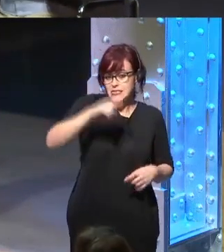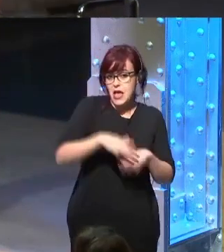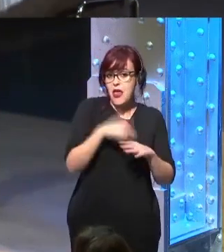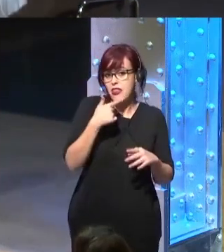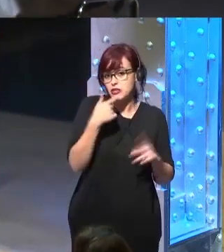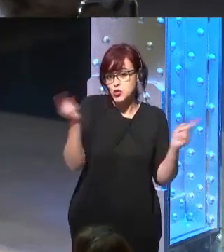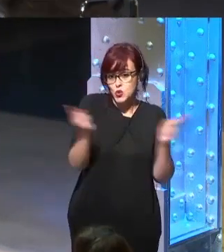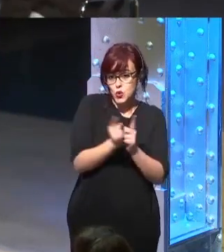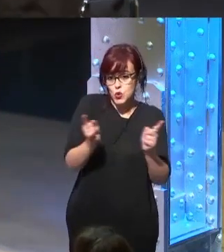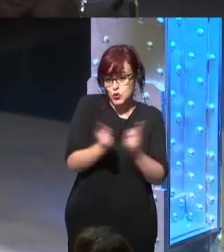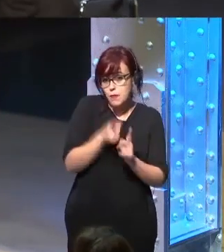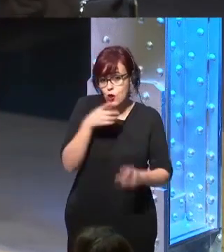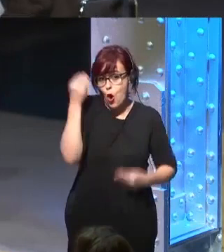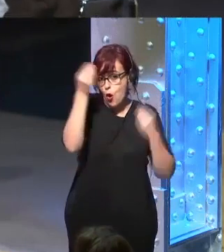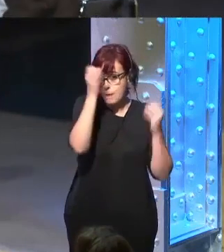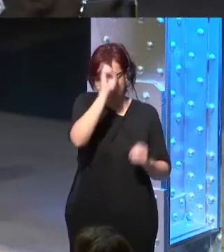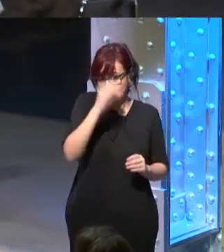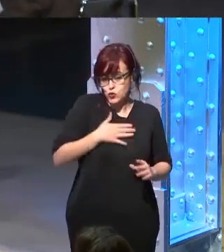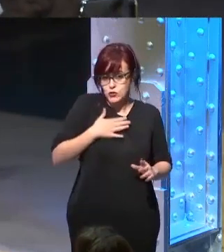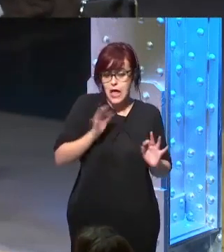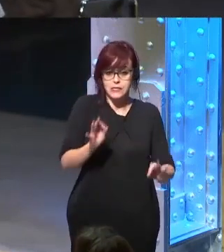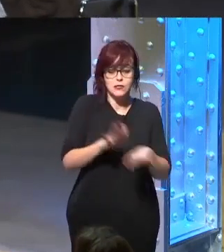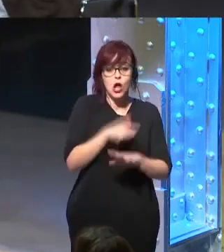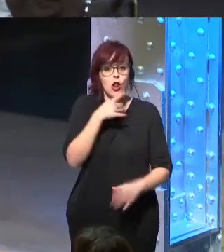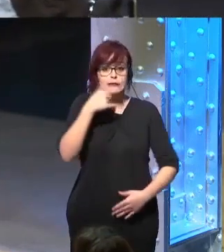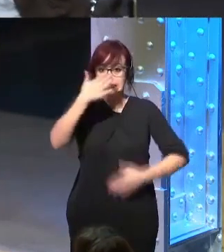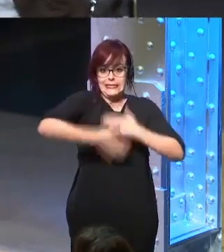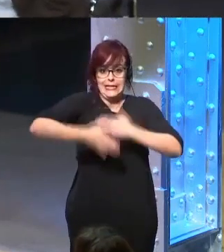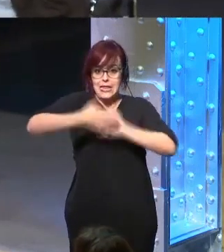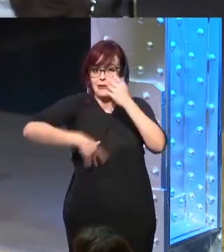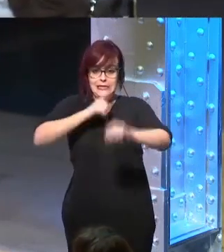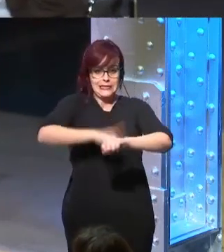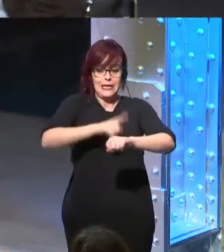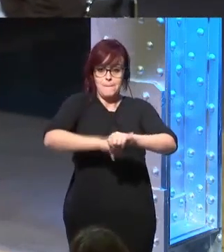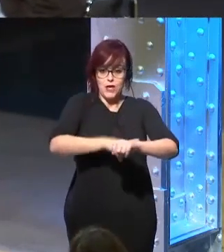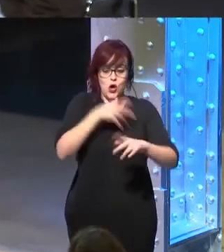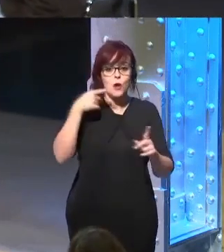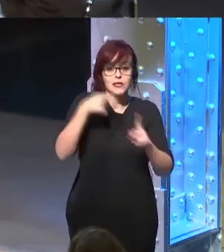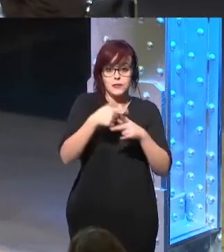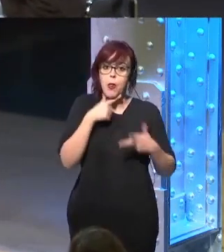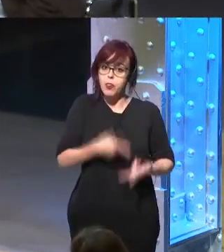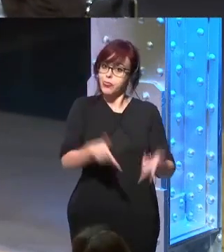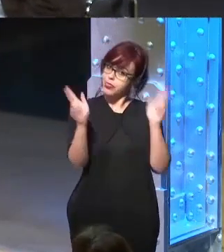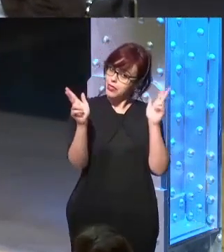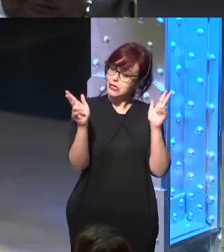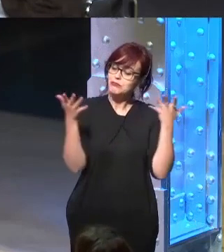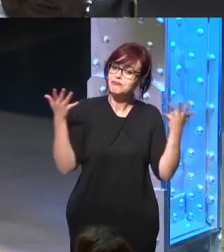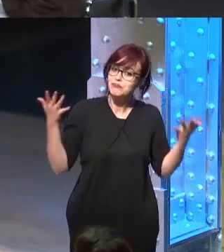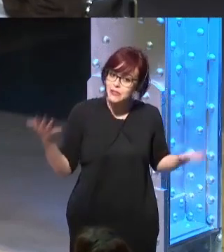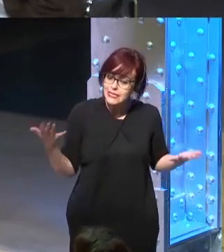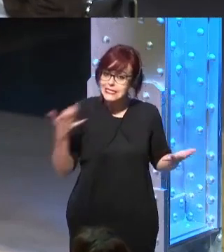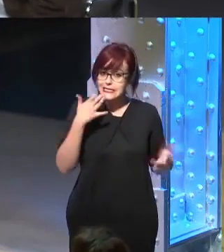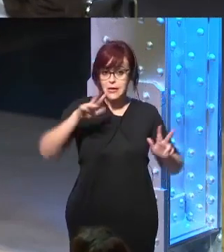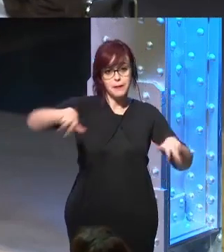cosa, pero es lo que pienso. Hemos llegado al límite del tiempo que teníamos concedido. Si